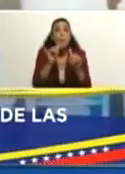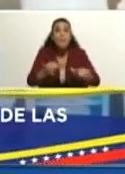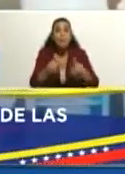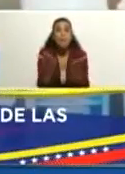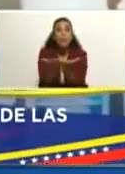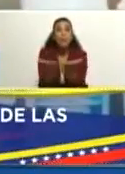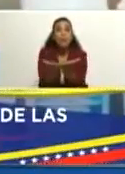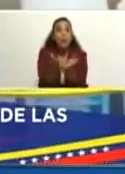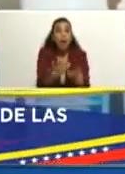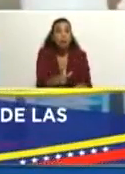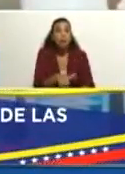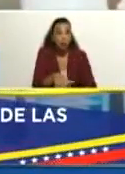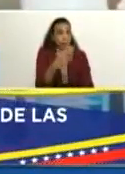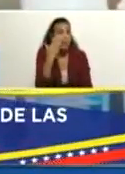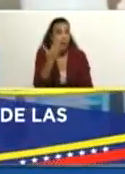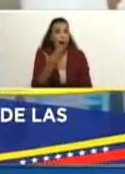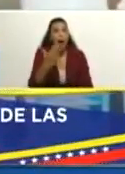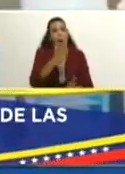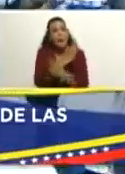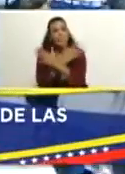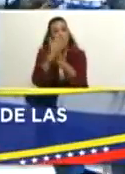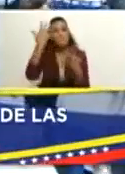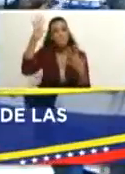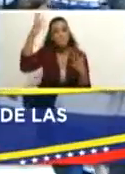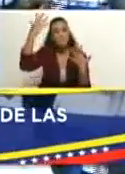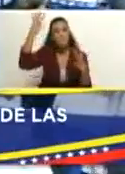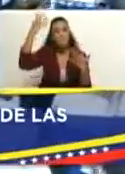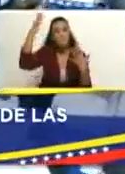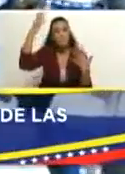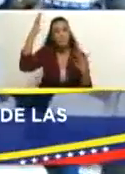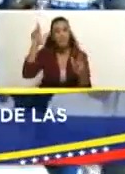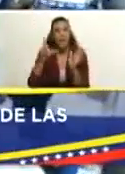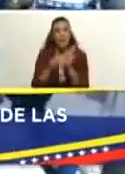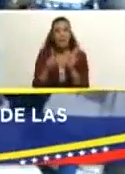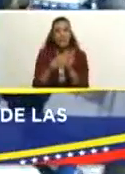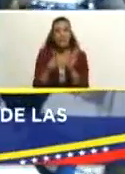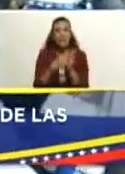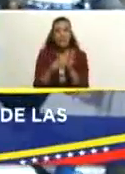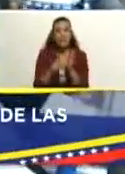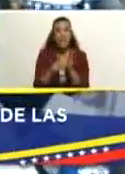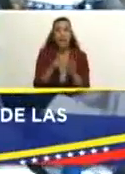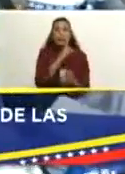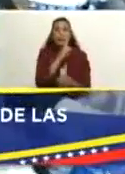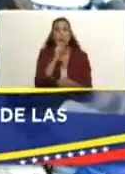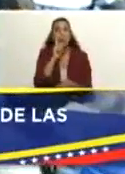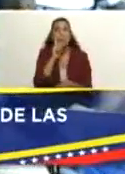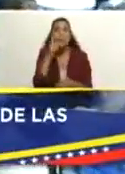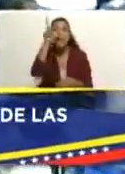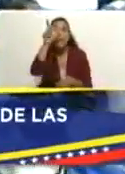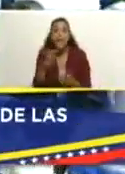estudiantes. Aquí están los estudiantes, vamos a dar un aplauso a nuestros estudiantes del liceo, no me pusieron los nombres aquí.